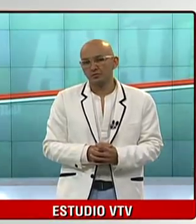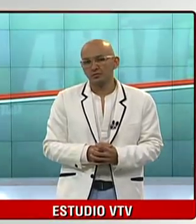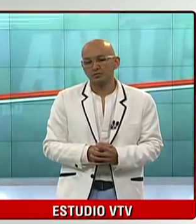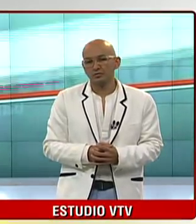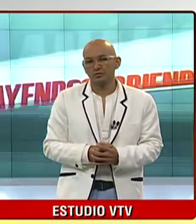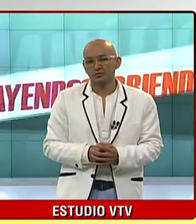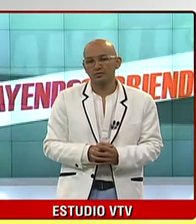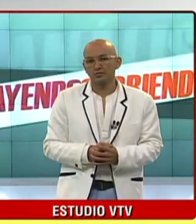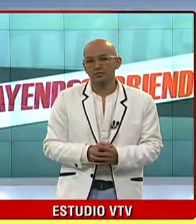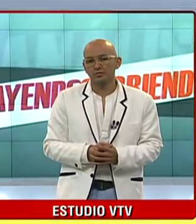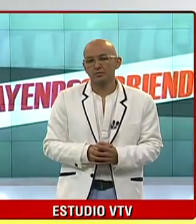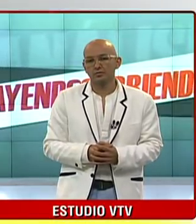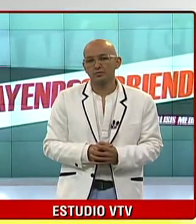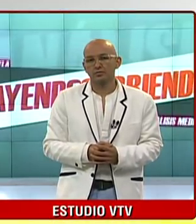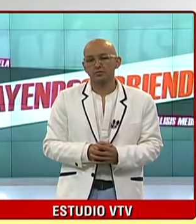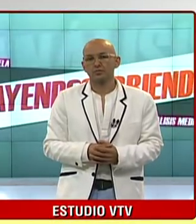Unidos,